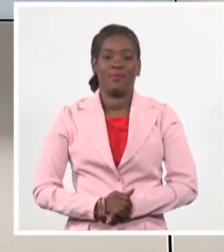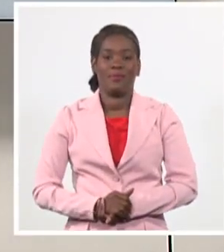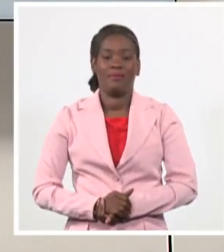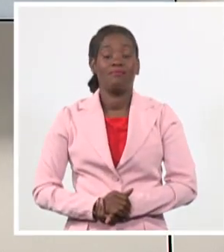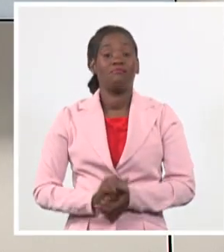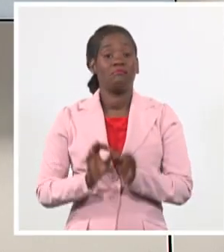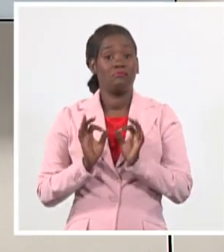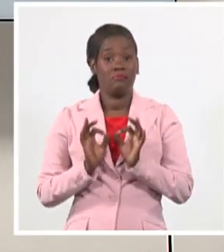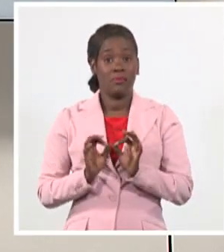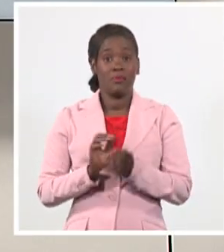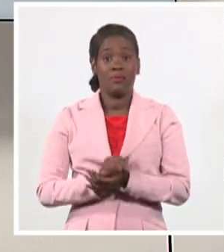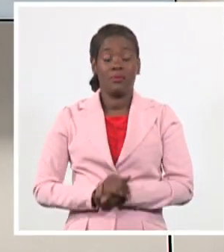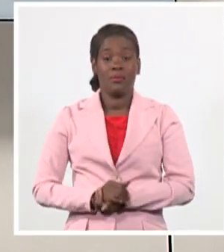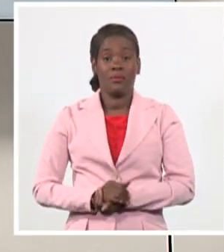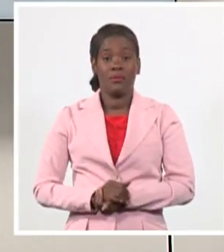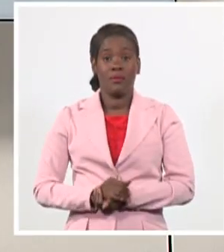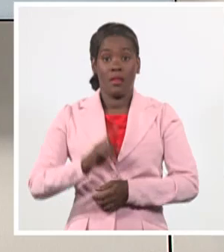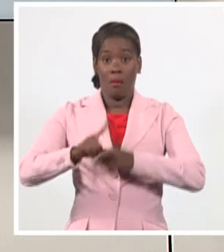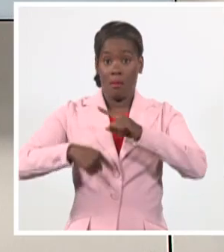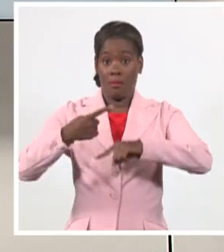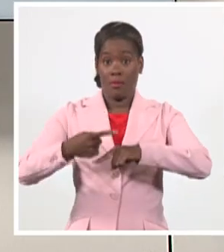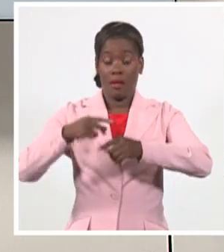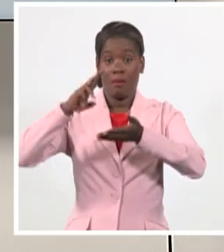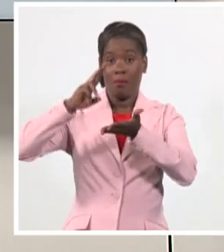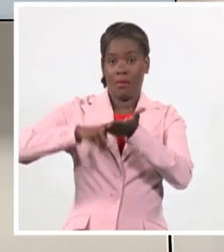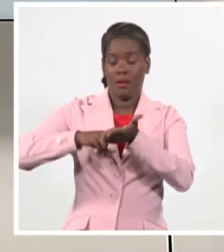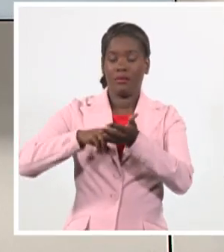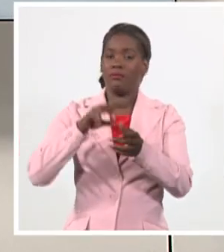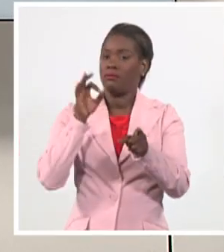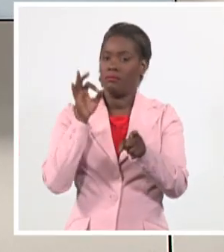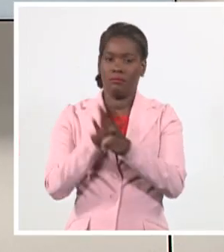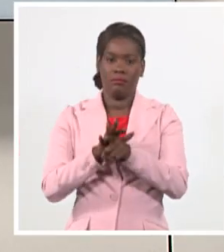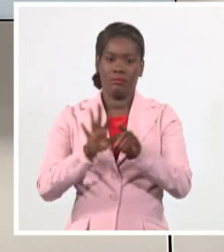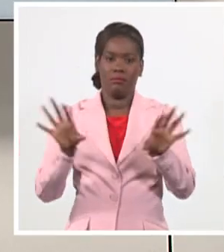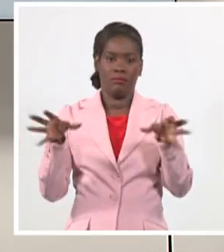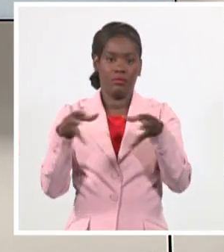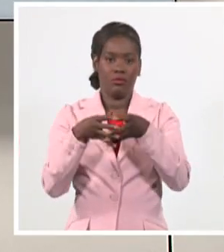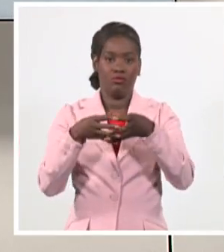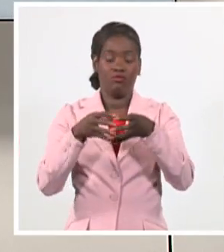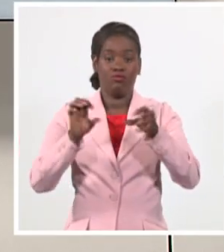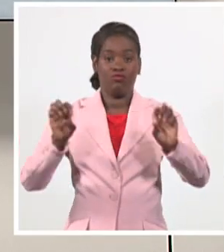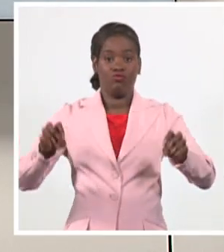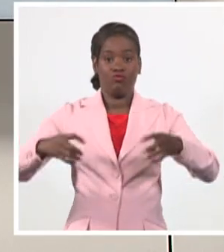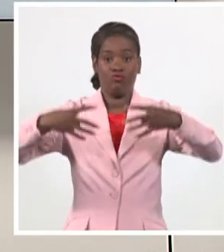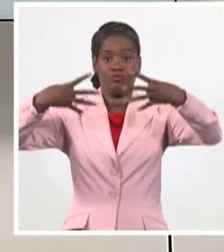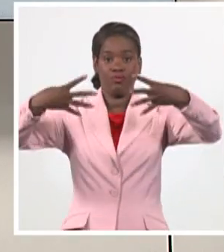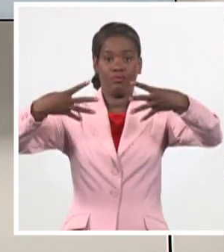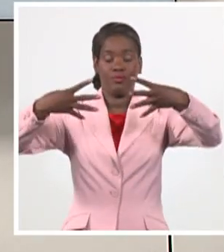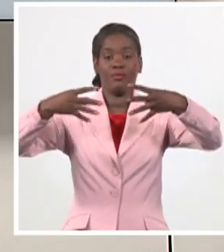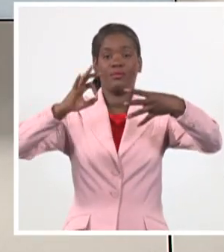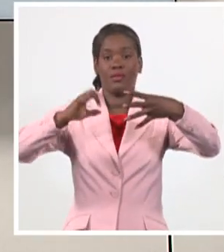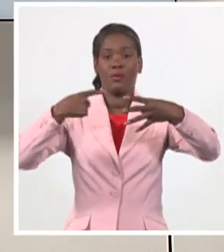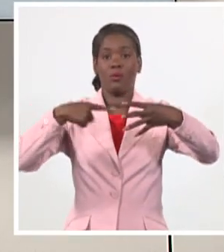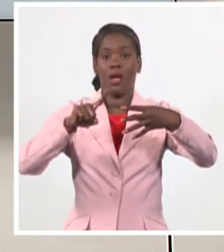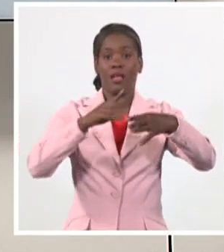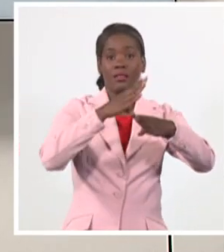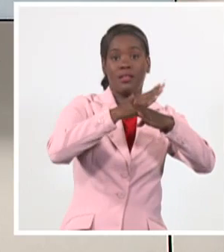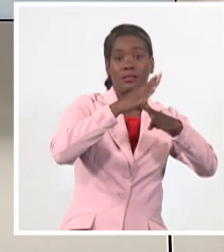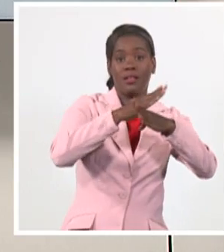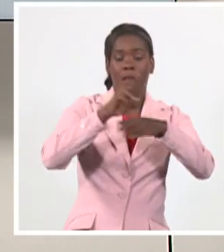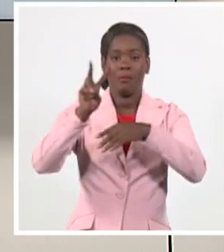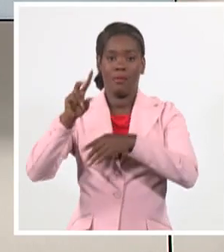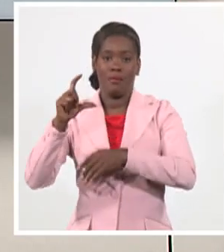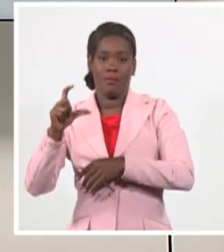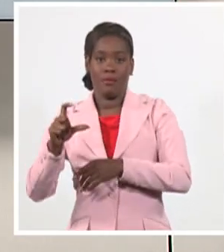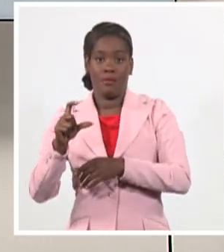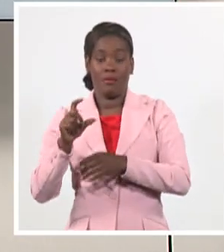Siguiendo con el pasatiempo nacional, mañana martes dará inicio a la final del Campeonato Cubano de Béisbol categoría sub-23 con el duelo Santiago de Cuba-Villa Clara,